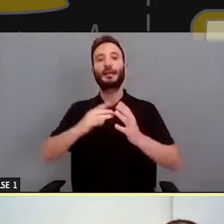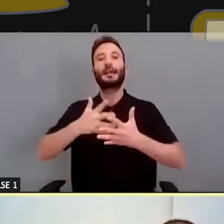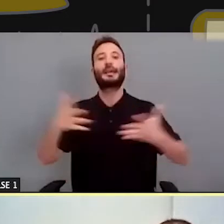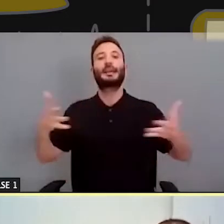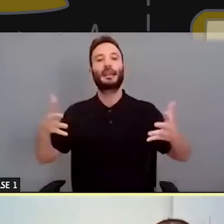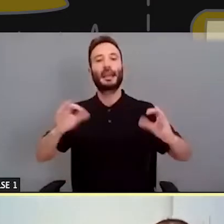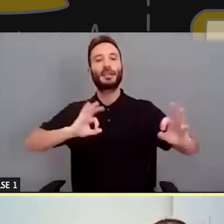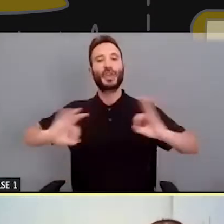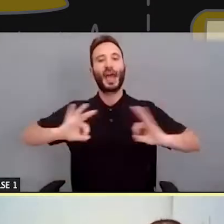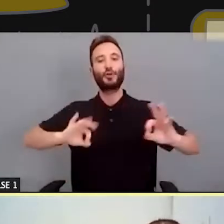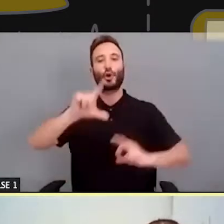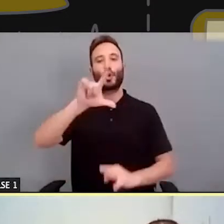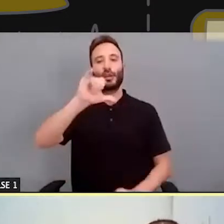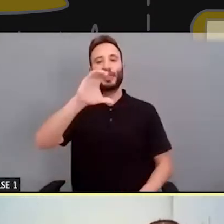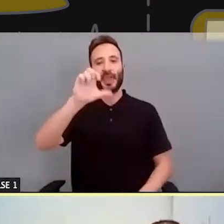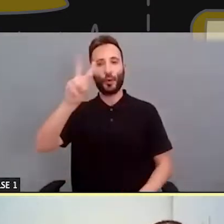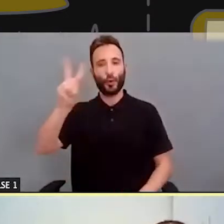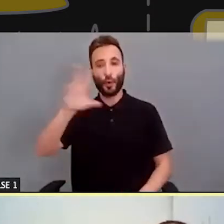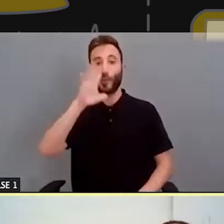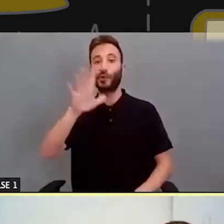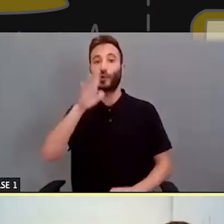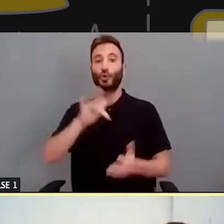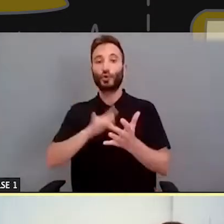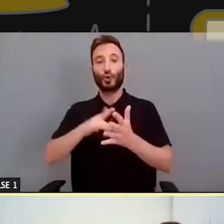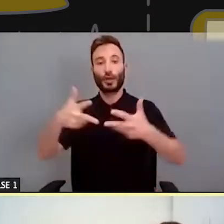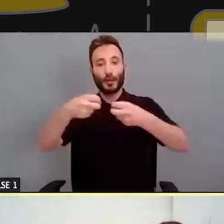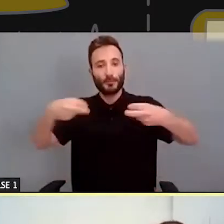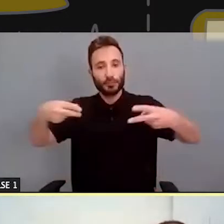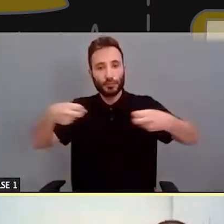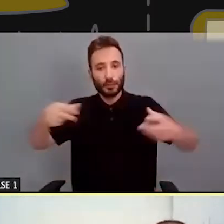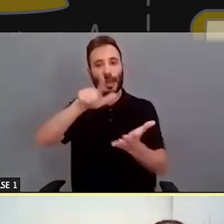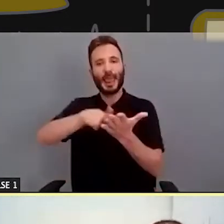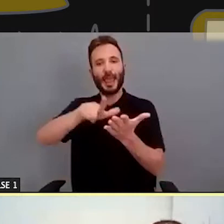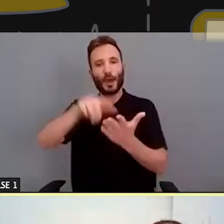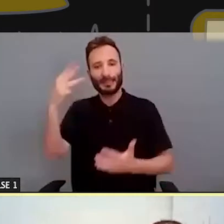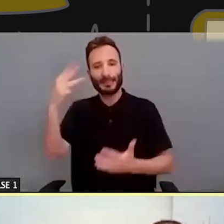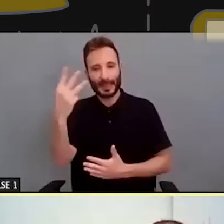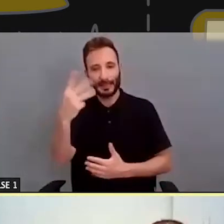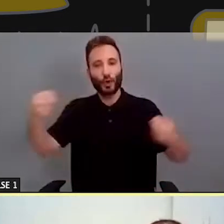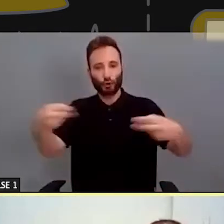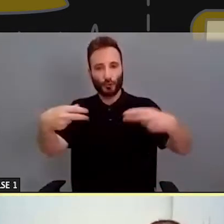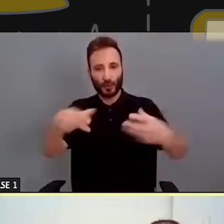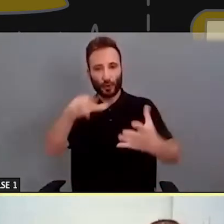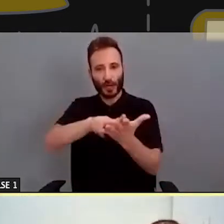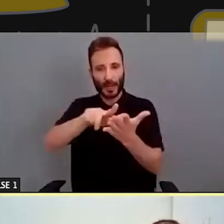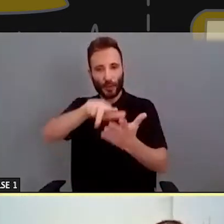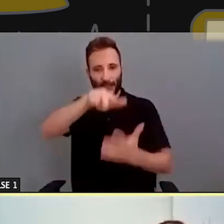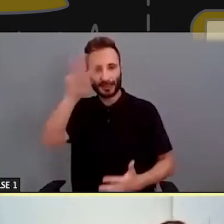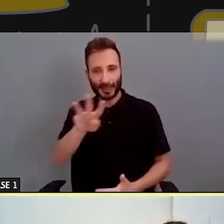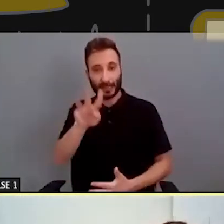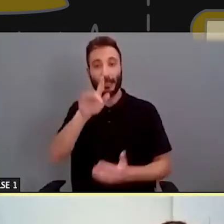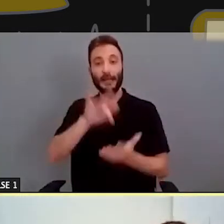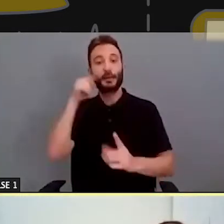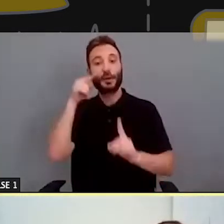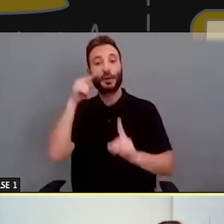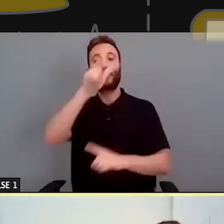su subtitulación en 3 lenguas, por la autodescripción y por las facilidades que crean para que todas las